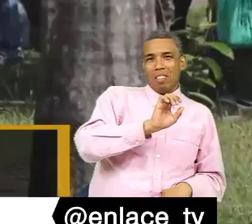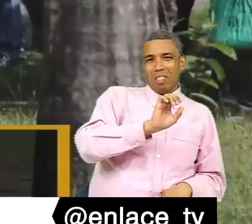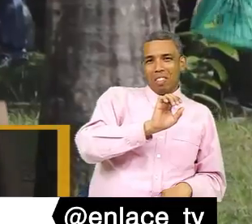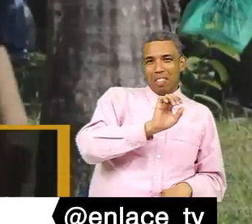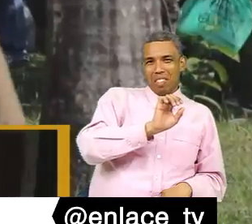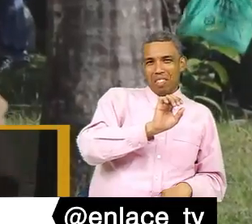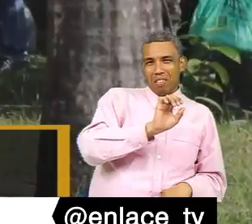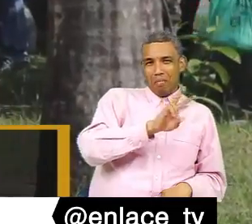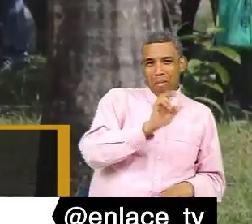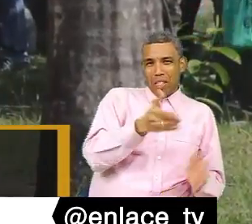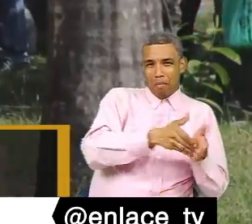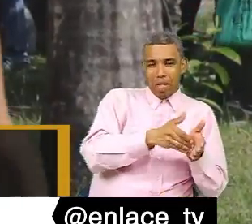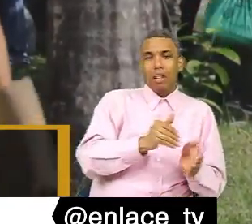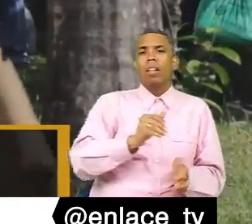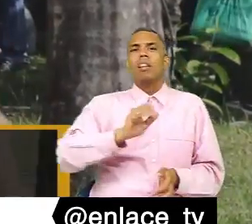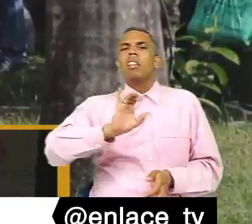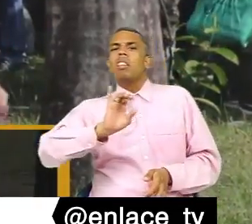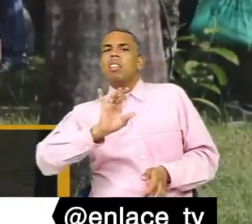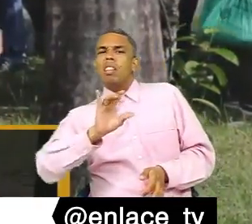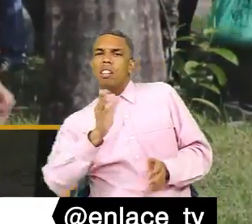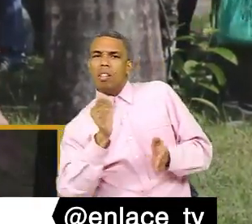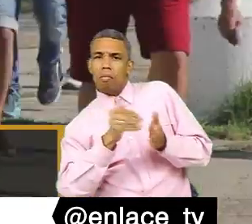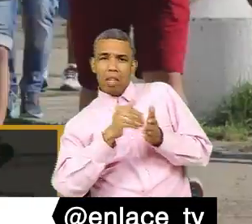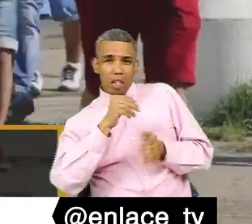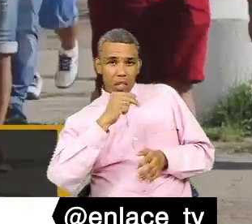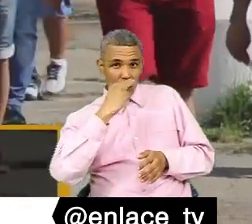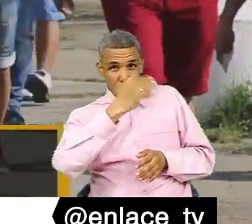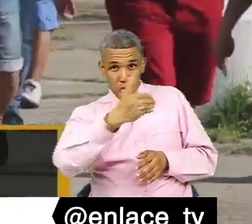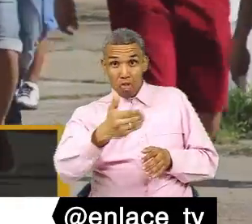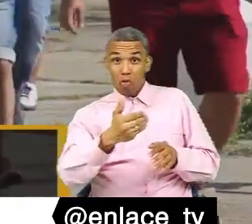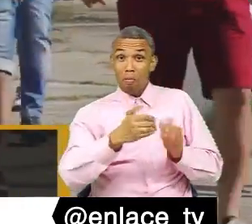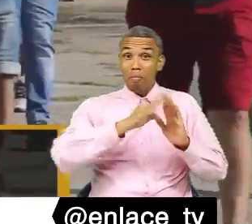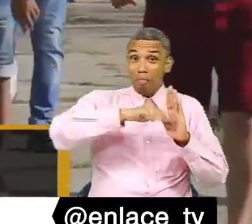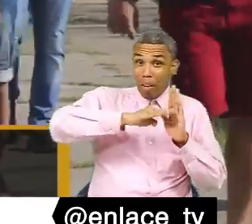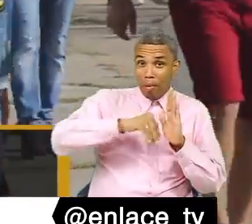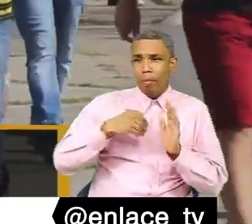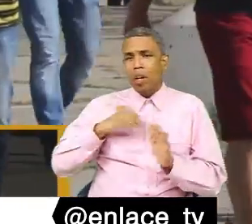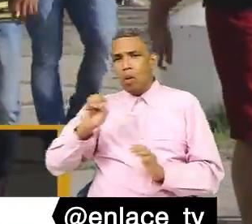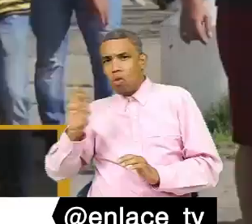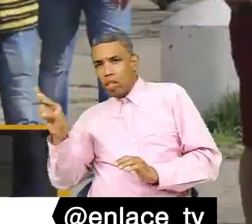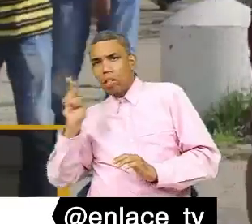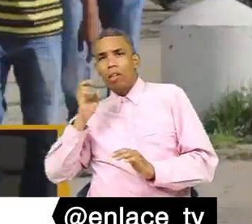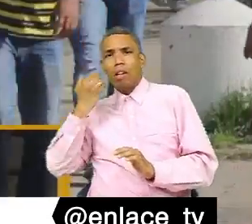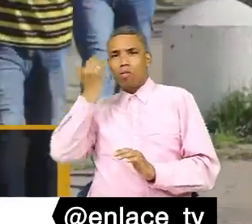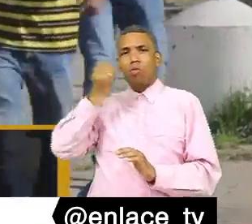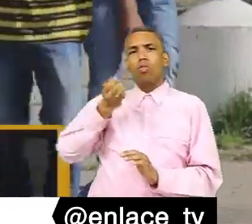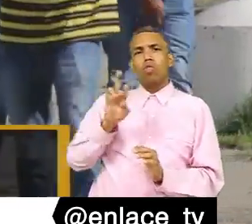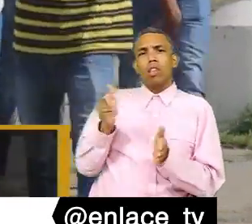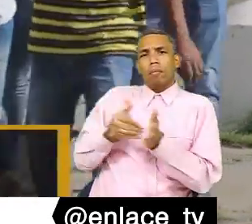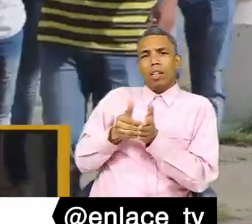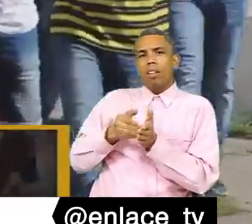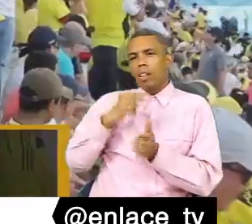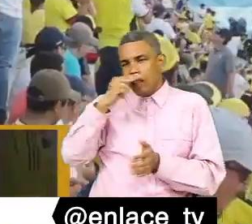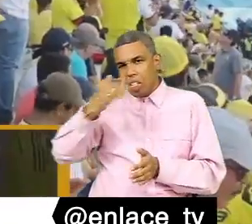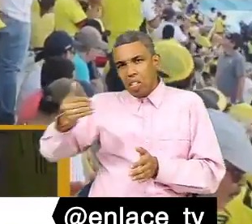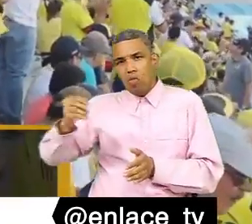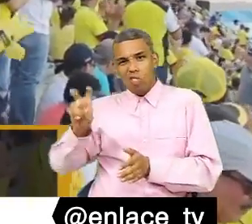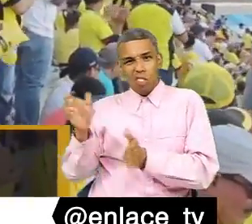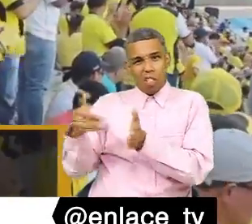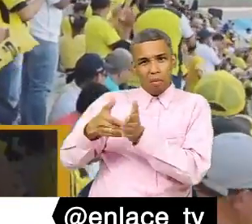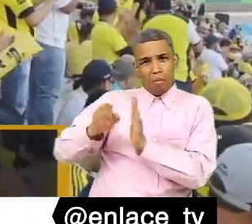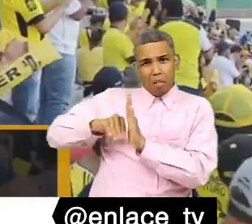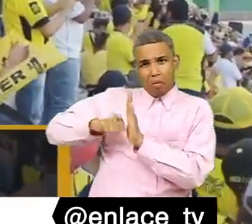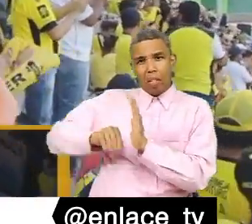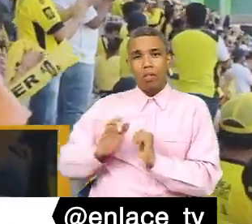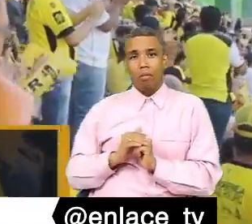10 y 15 años de edad en esta misma localidad, 12 mil pesos oriental para adultos y los menores deberán cancelar 7 mil pesos.